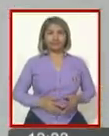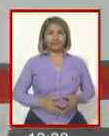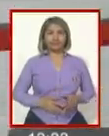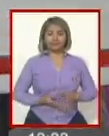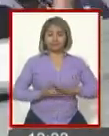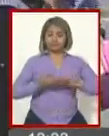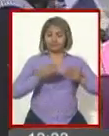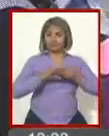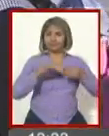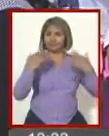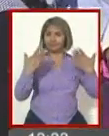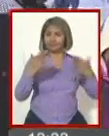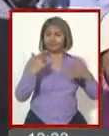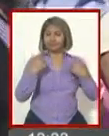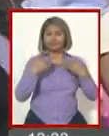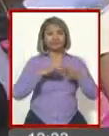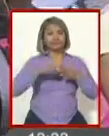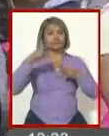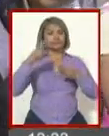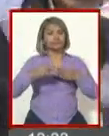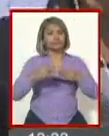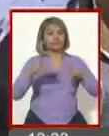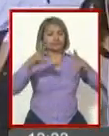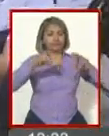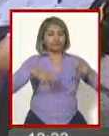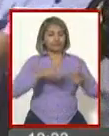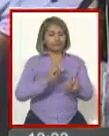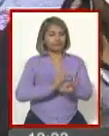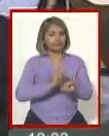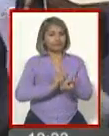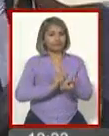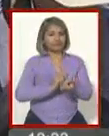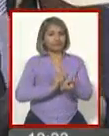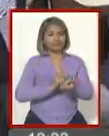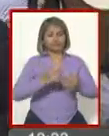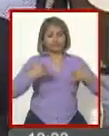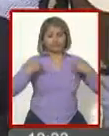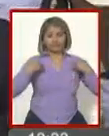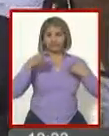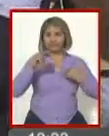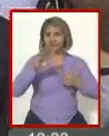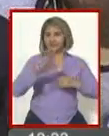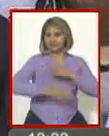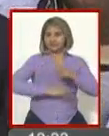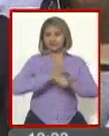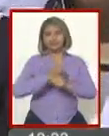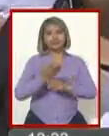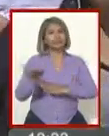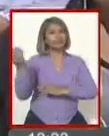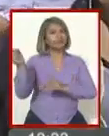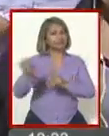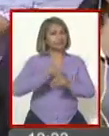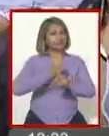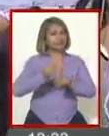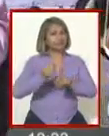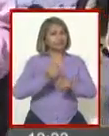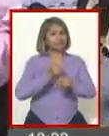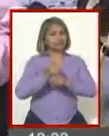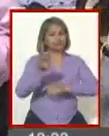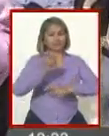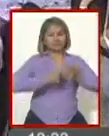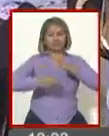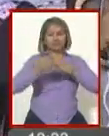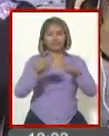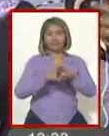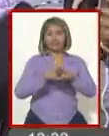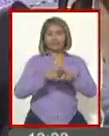Felipe, comentarte que ya salieron los resultados del examen médico forense practicado al joven de 25 años que fue agredido por